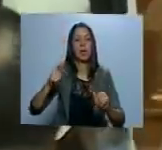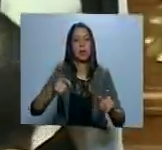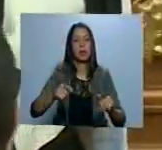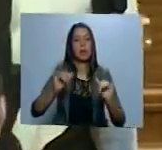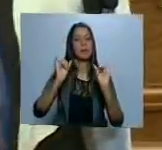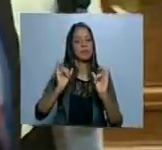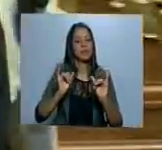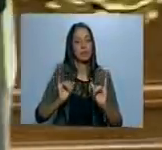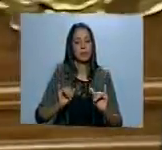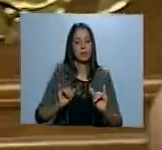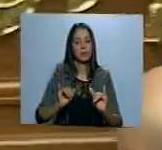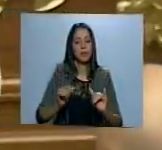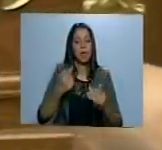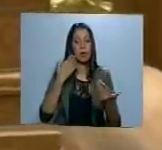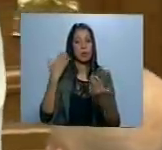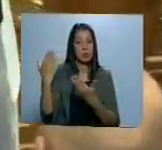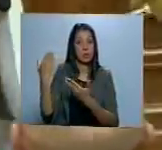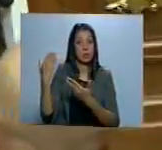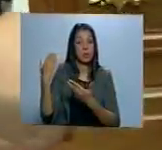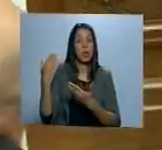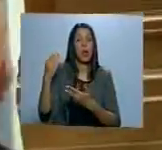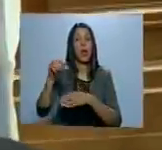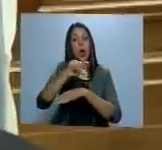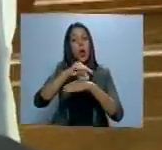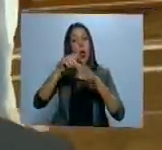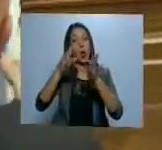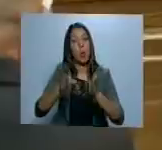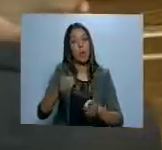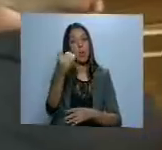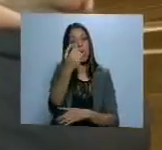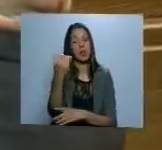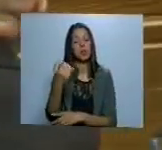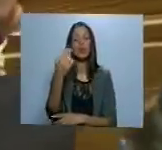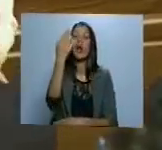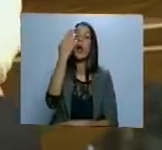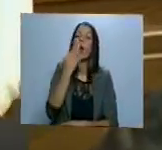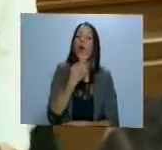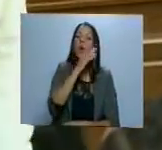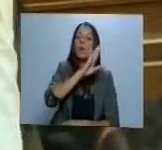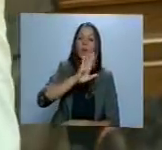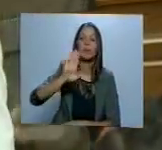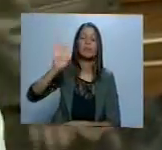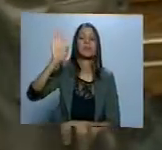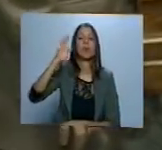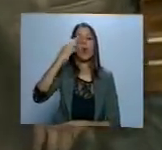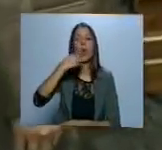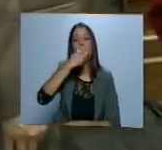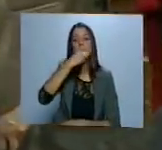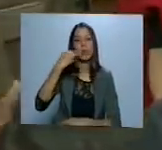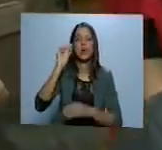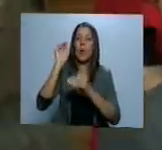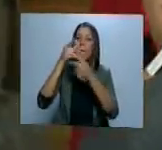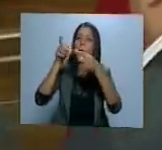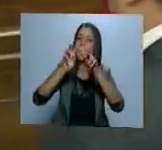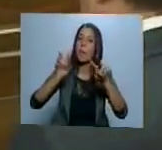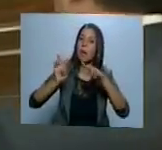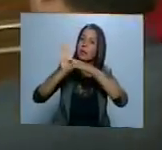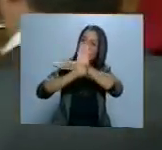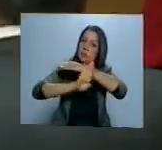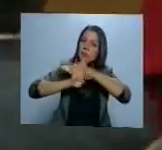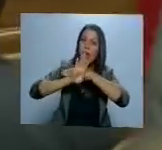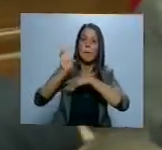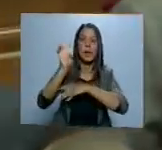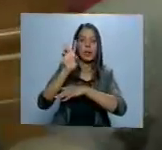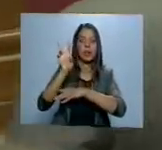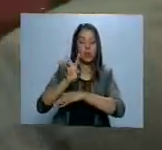Asimismo, el gobernador Omar Prieto manifestó su compromiso con la paz y la estabilidad del país y con el impulso y